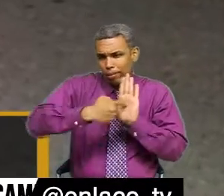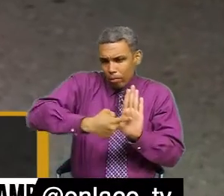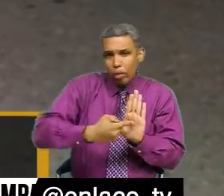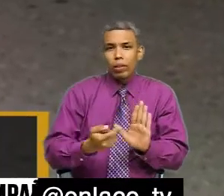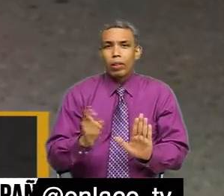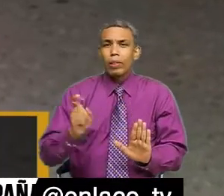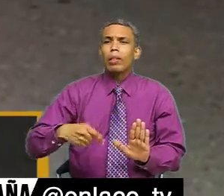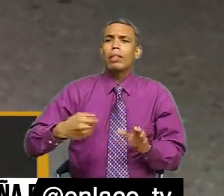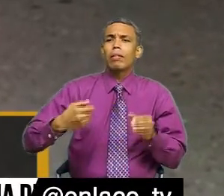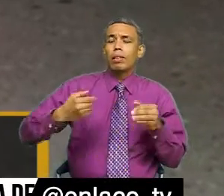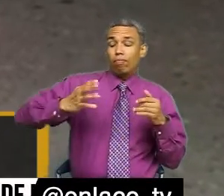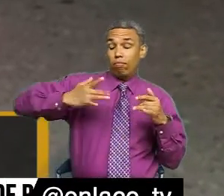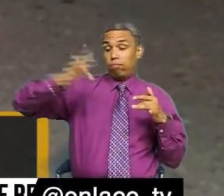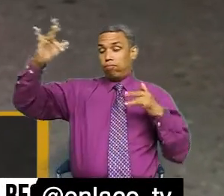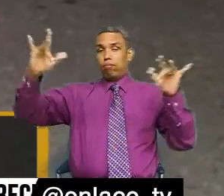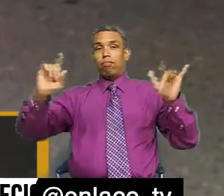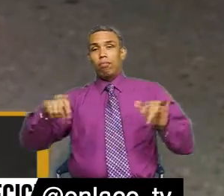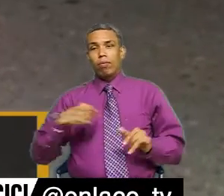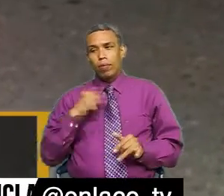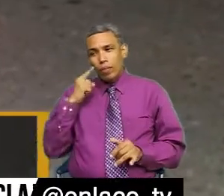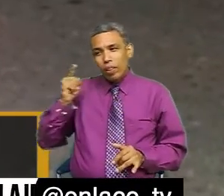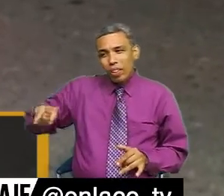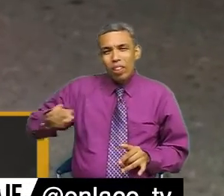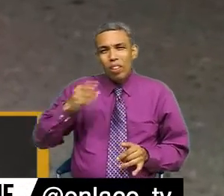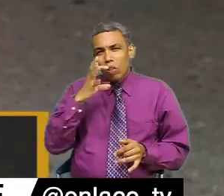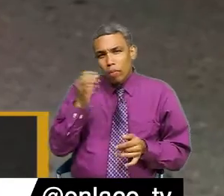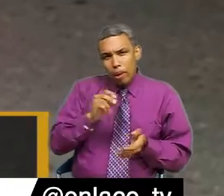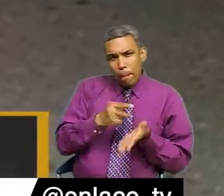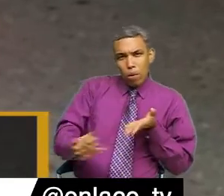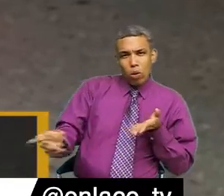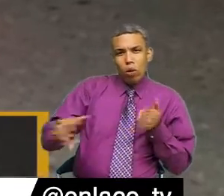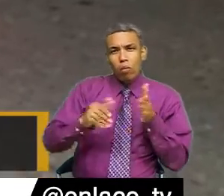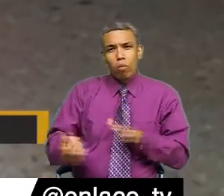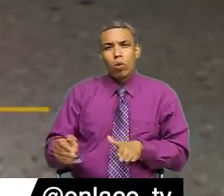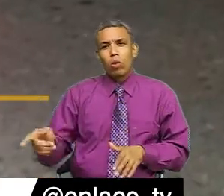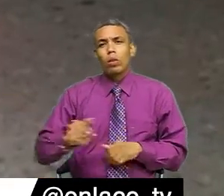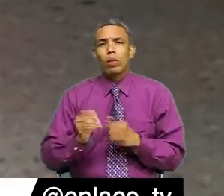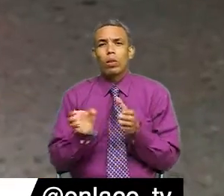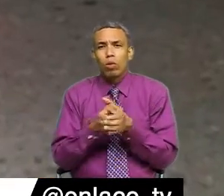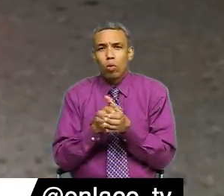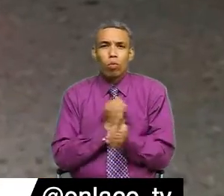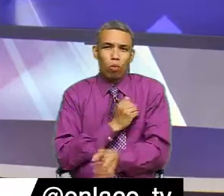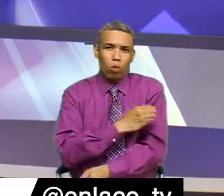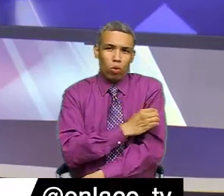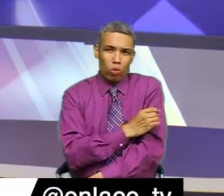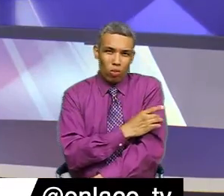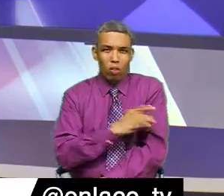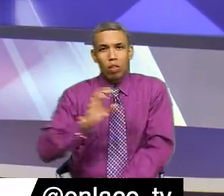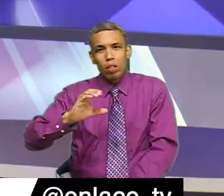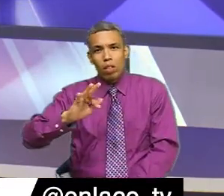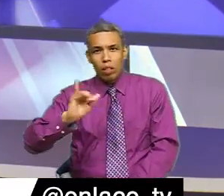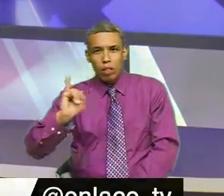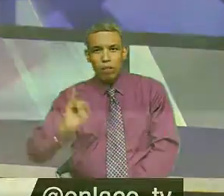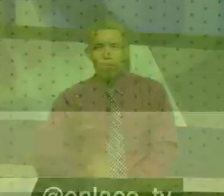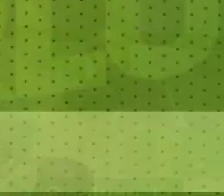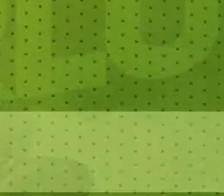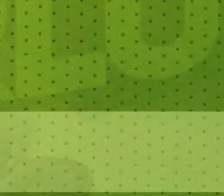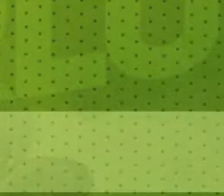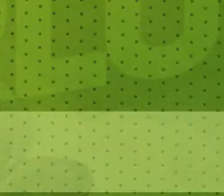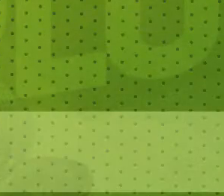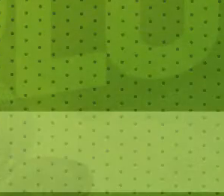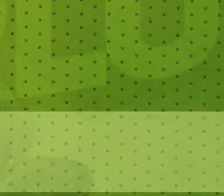técnica del cadáver de Juvenal Acosta fue realizada por miembros de criminalística de la Inspección de Tránsito. El Instituto